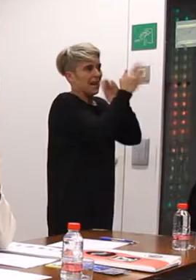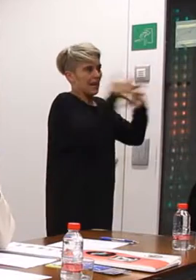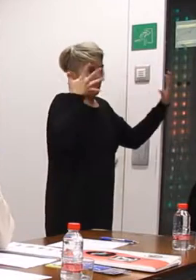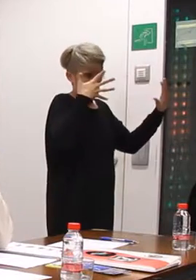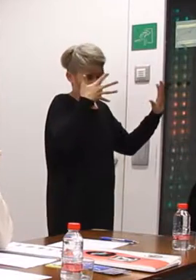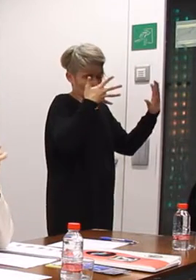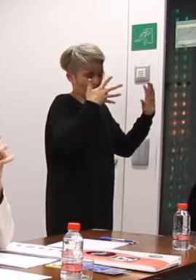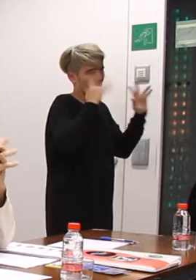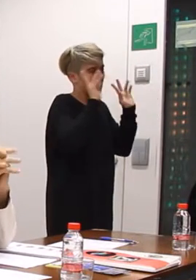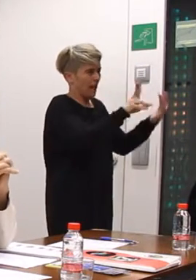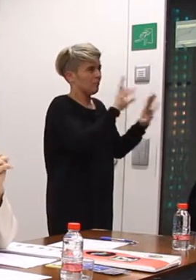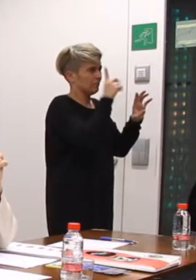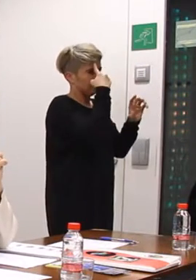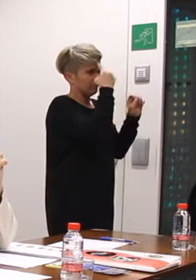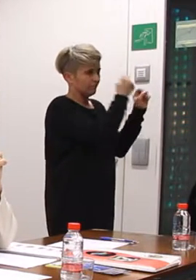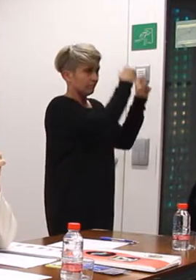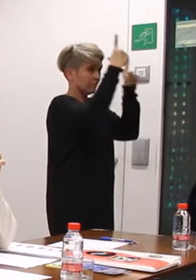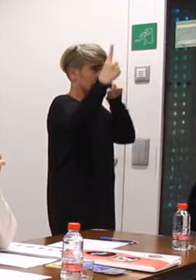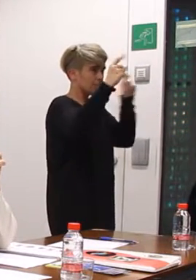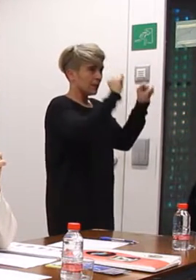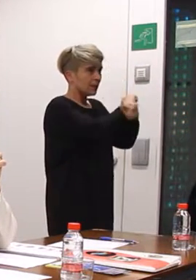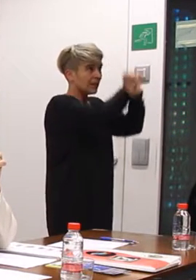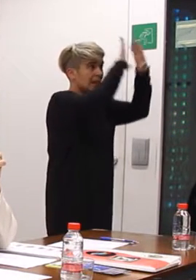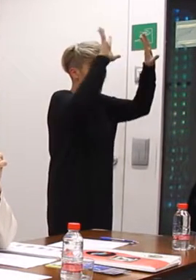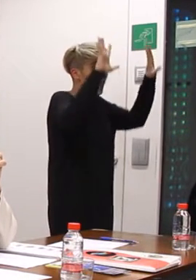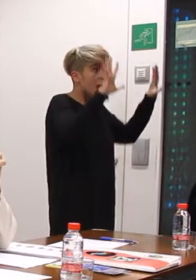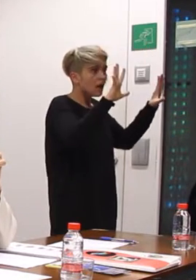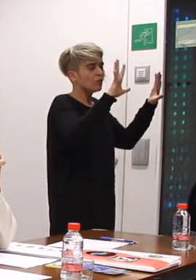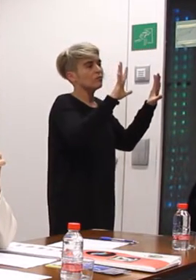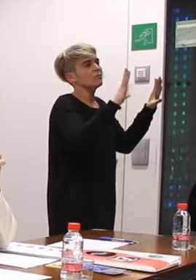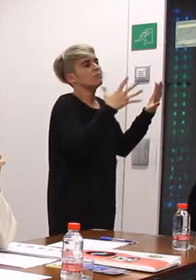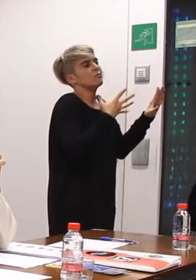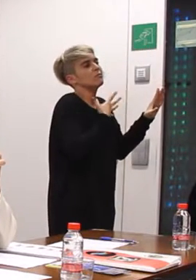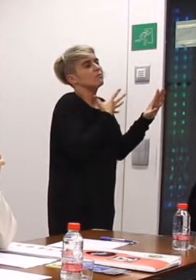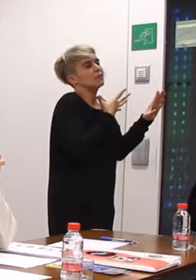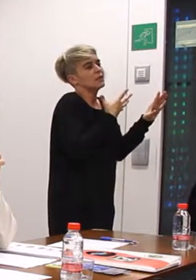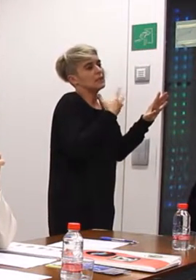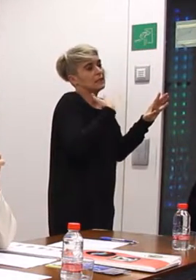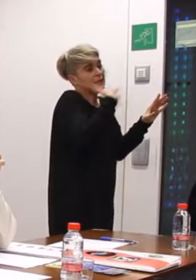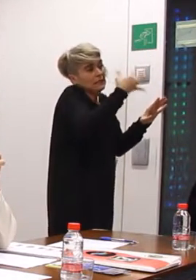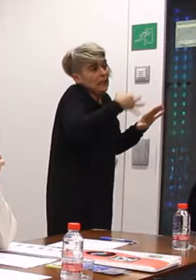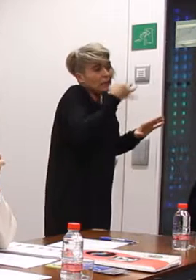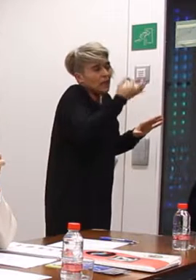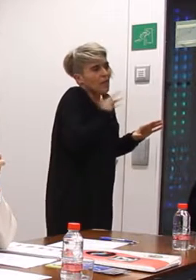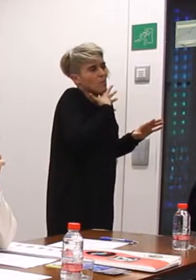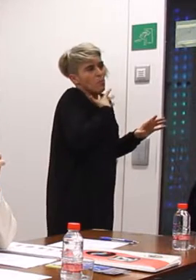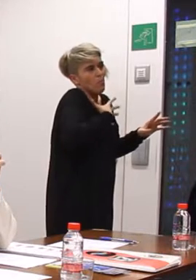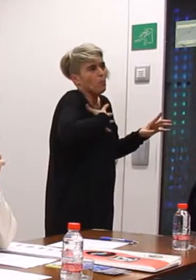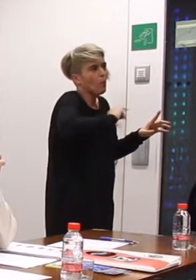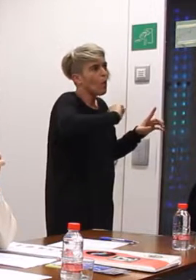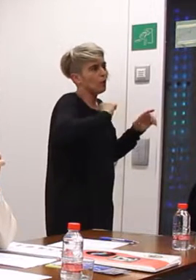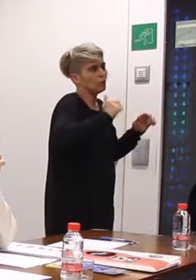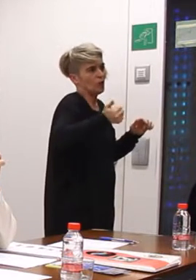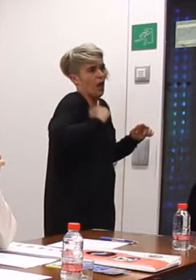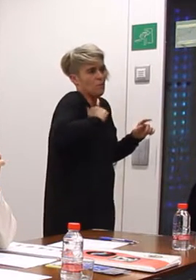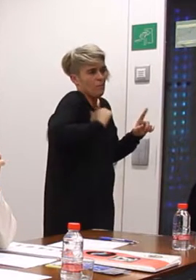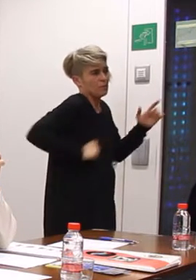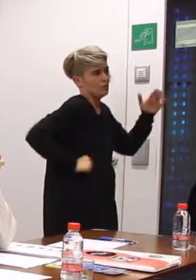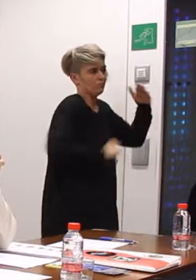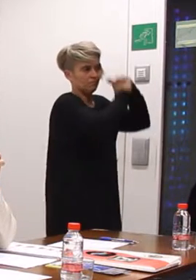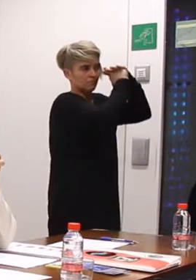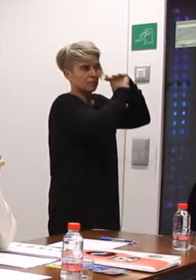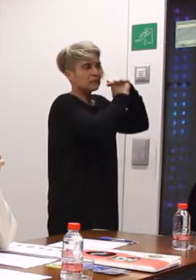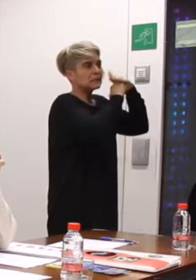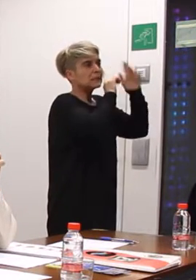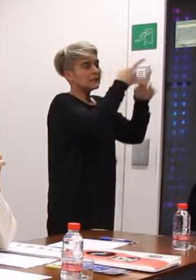que tengamos en el imaginario y podamos esta tarde sacarle el máximo partido. Sabéis que